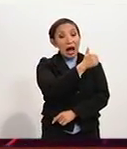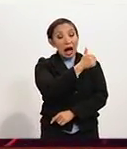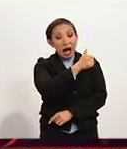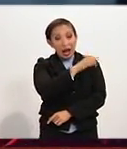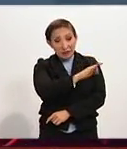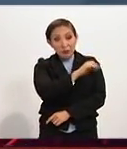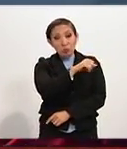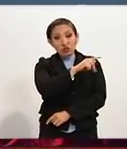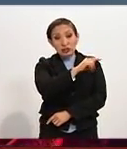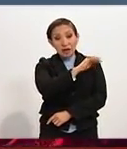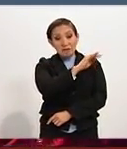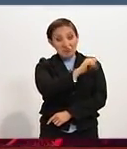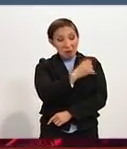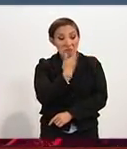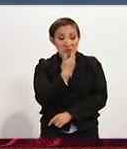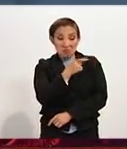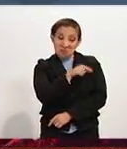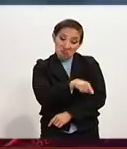Mustafa,